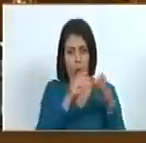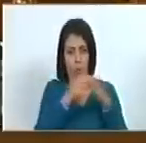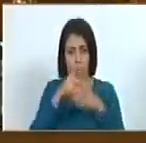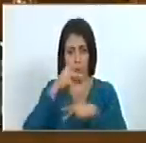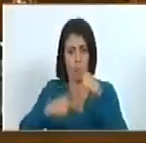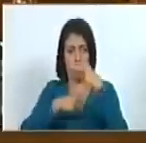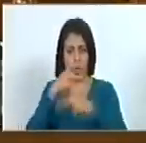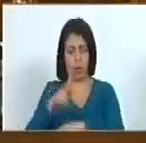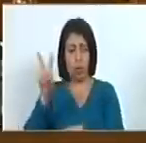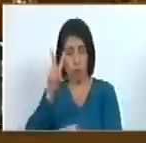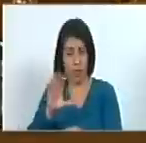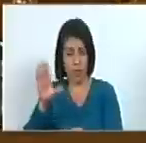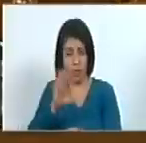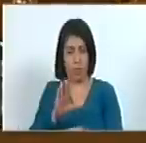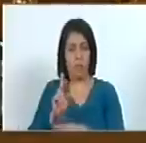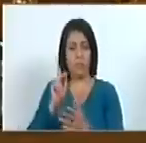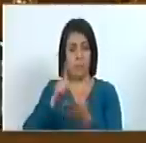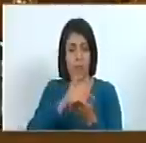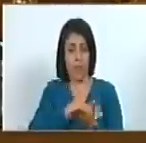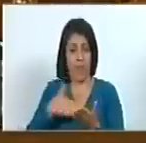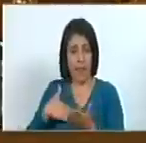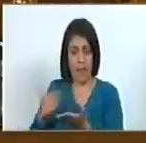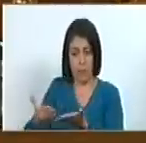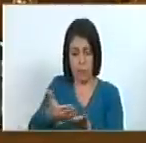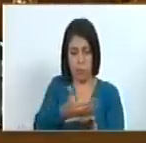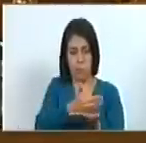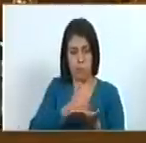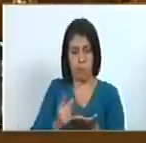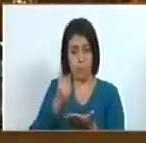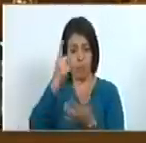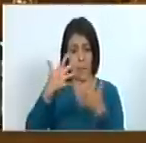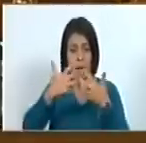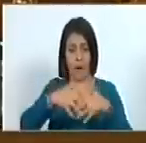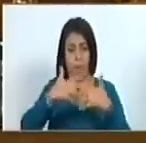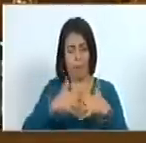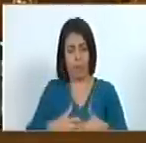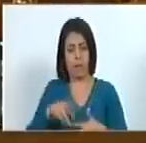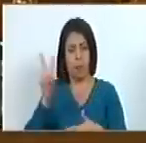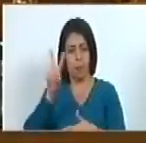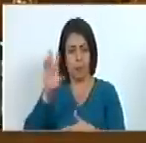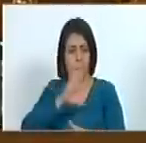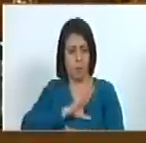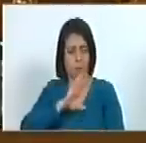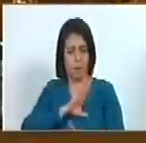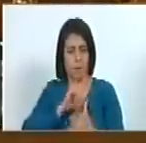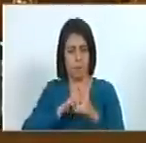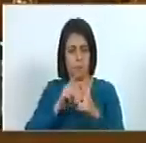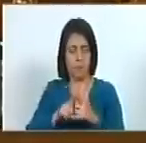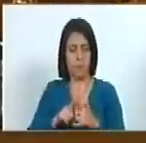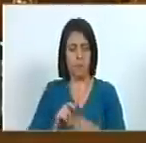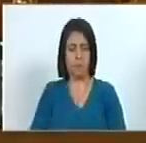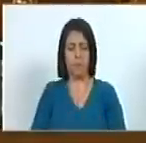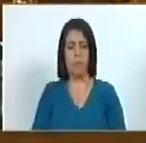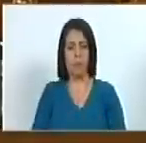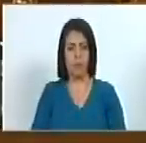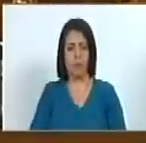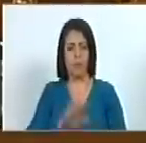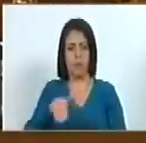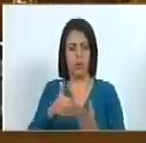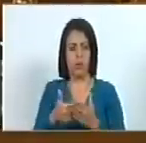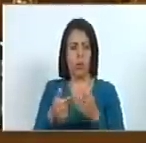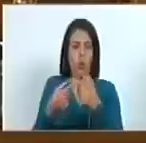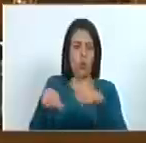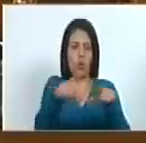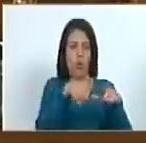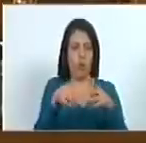políticos venezolanos, se ha pretendido expoliar la principal empresa de los venezolanos y las venezolanas en suelo